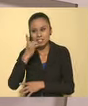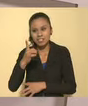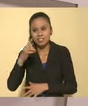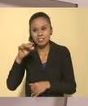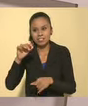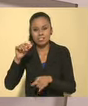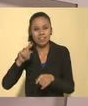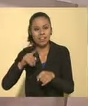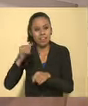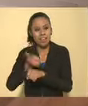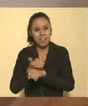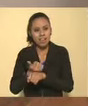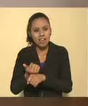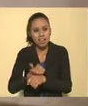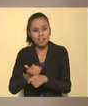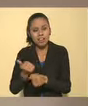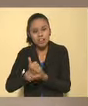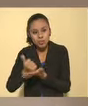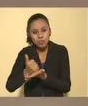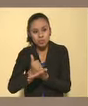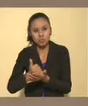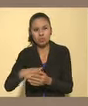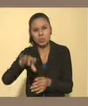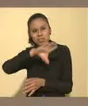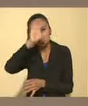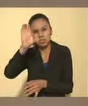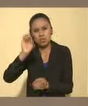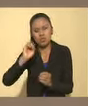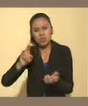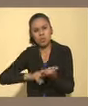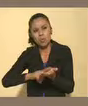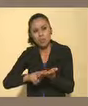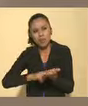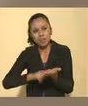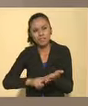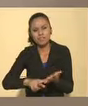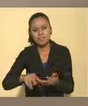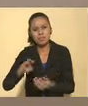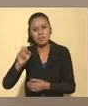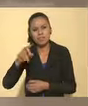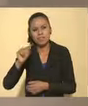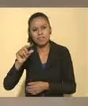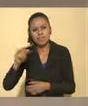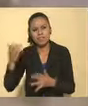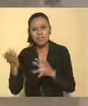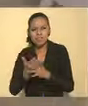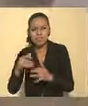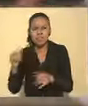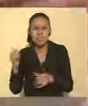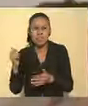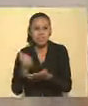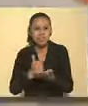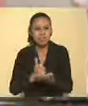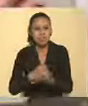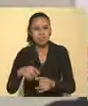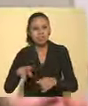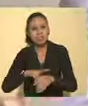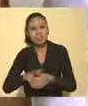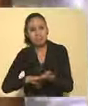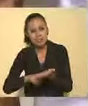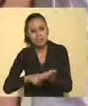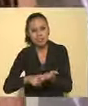como verde menta. Yo creo que este vestido es un color entre azul y verde. Entre azul y buenas